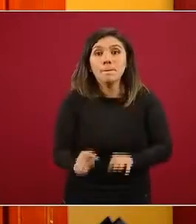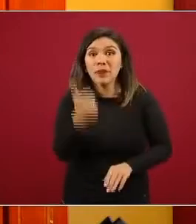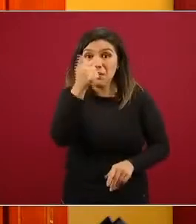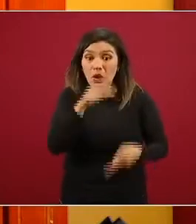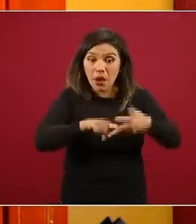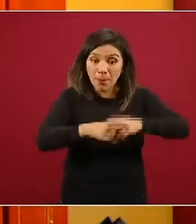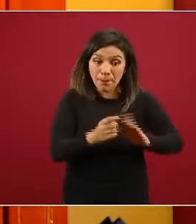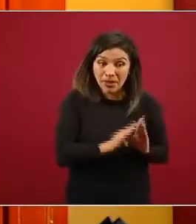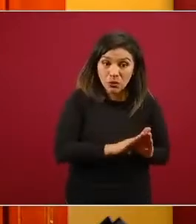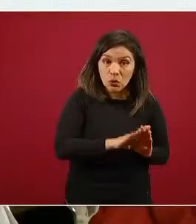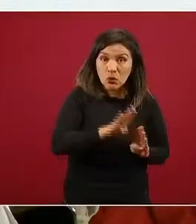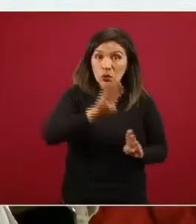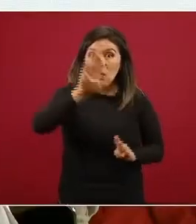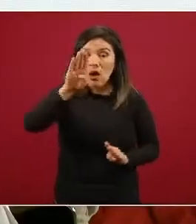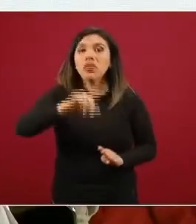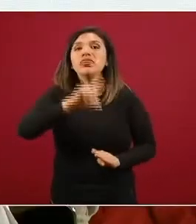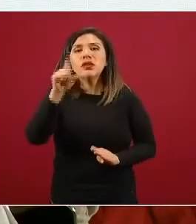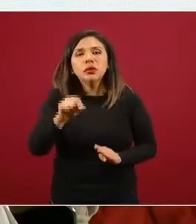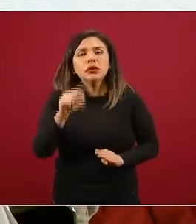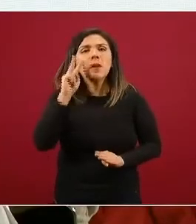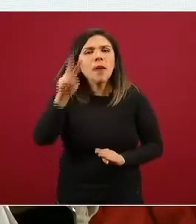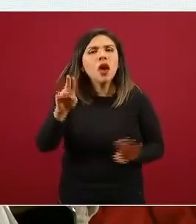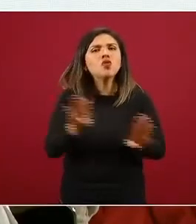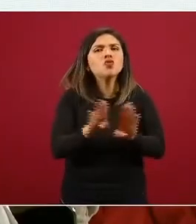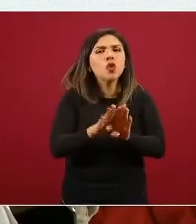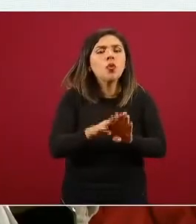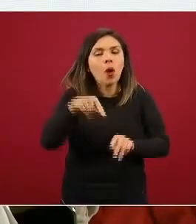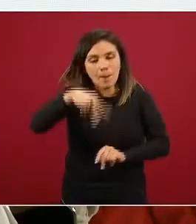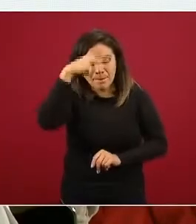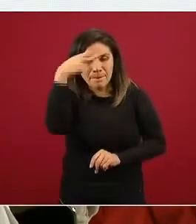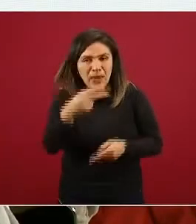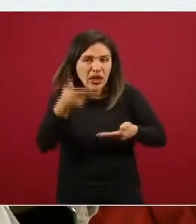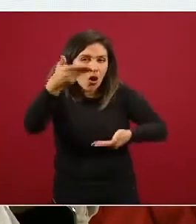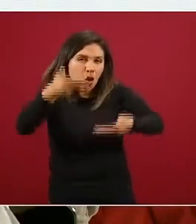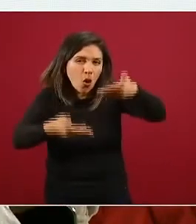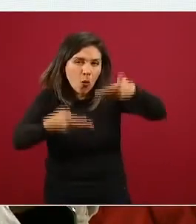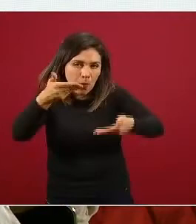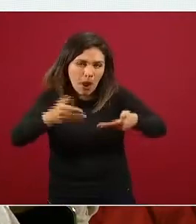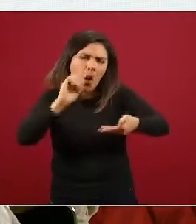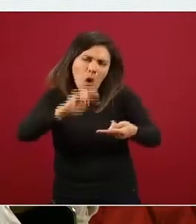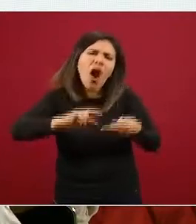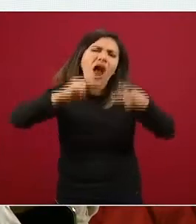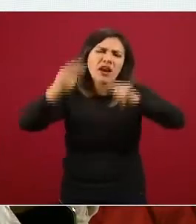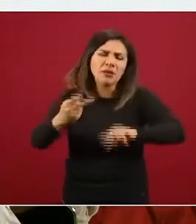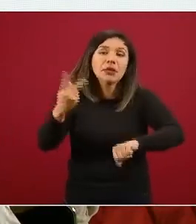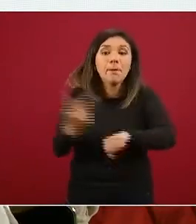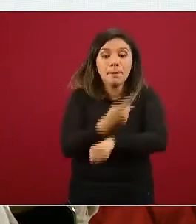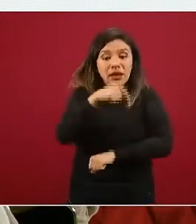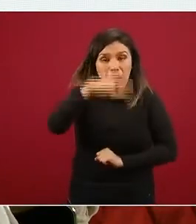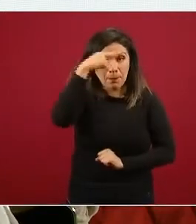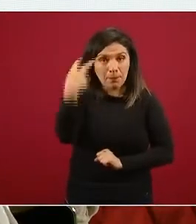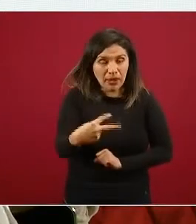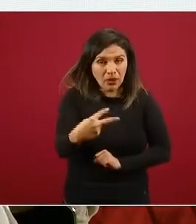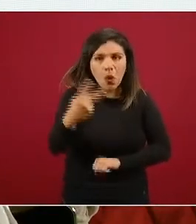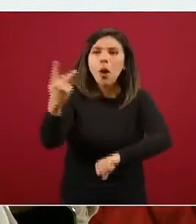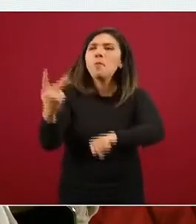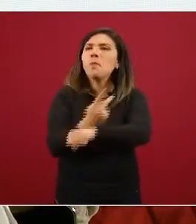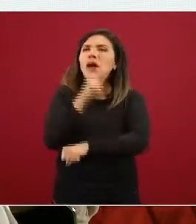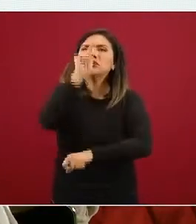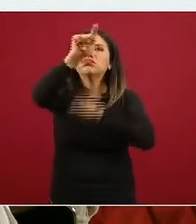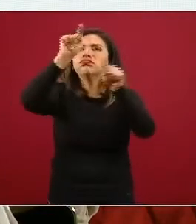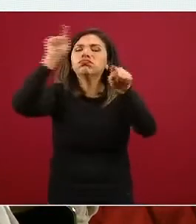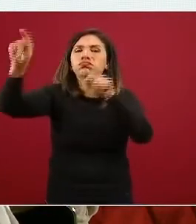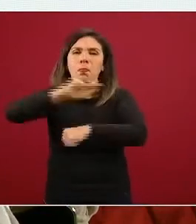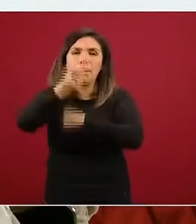inicial, y vamos a compararlas con respecto a México, o al revés, qué le pasó a México, qué le pasó a los